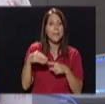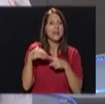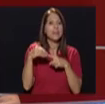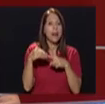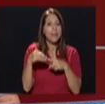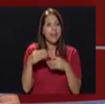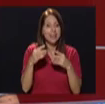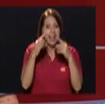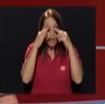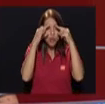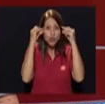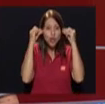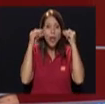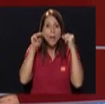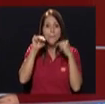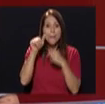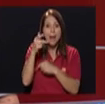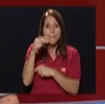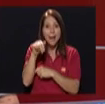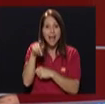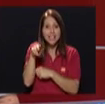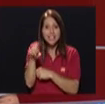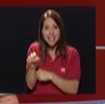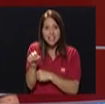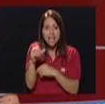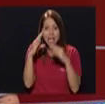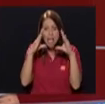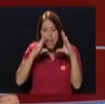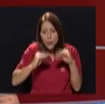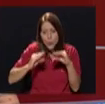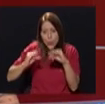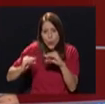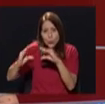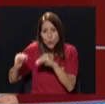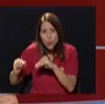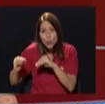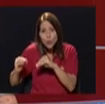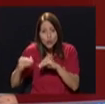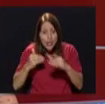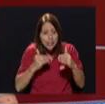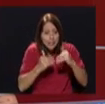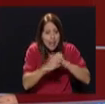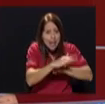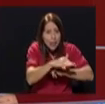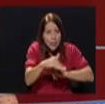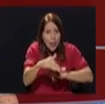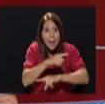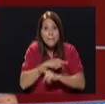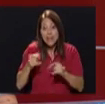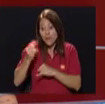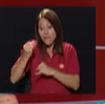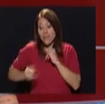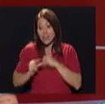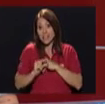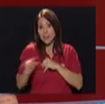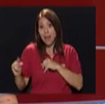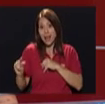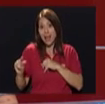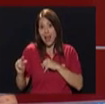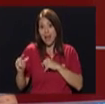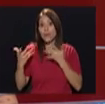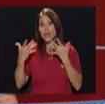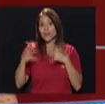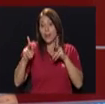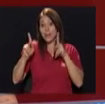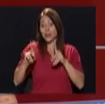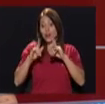mapaches, y se movían en el manglar, en el bosque, buscando comida, y los fines de semana, que era cuando llegaba principalmente la gente nacional